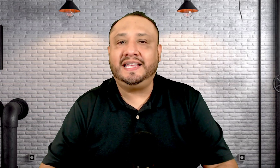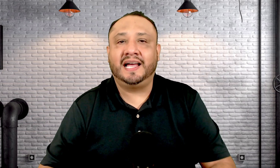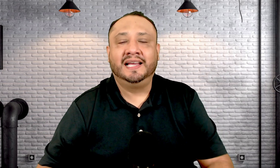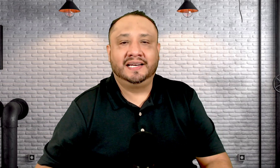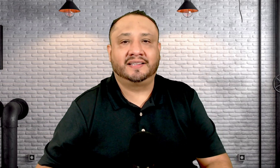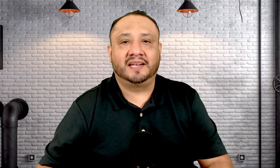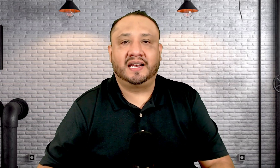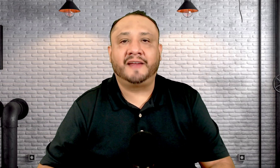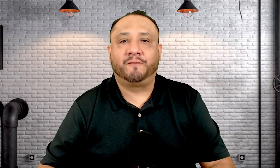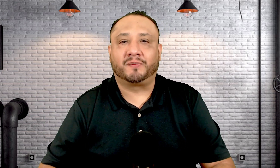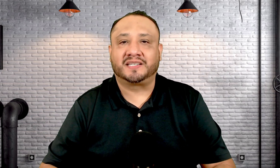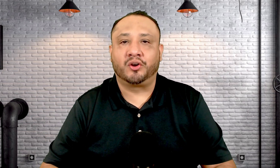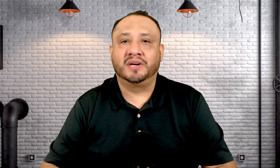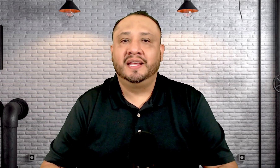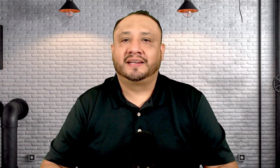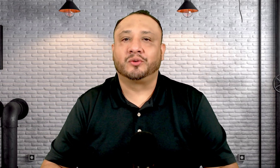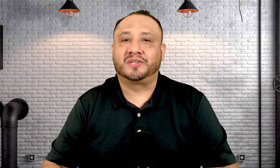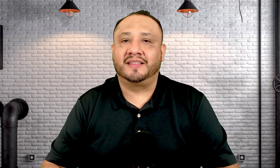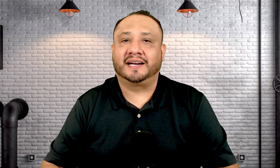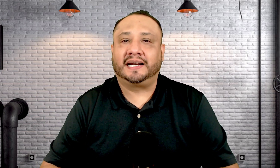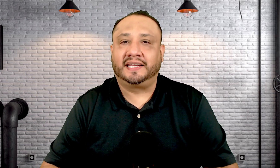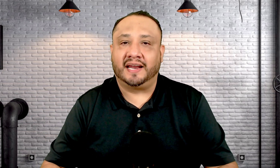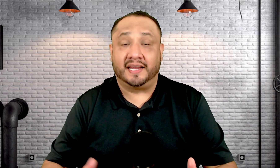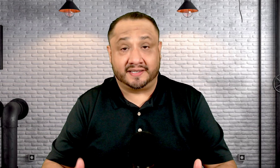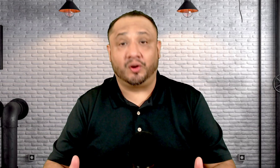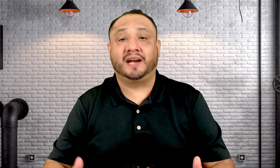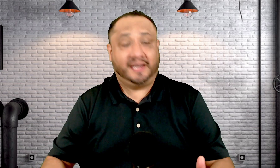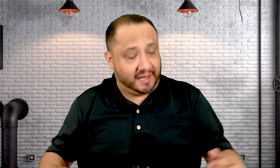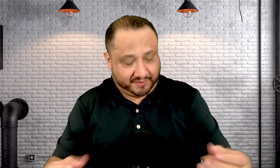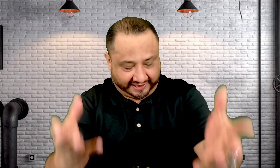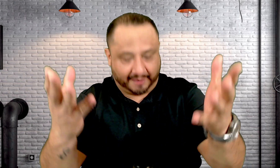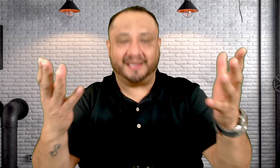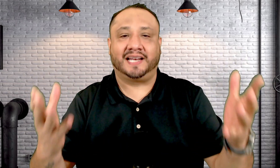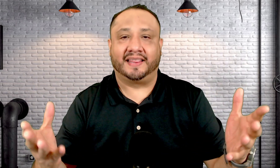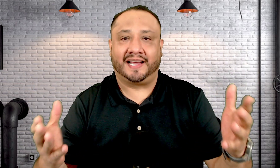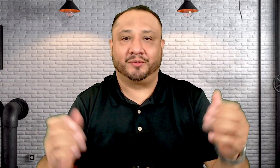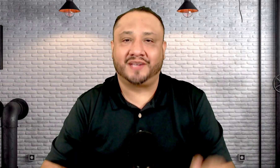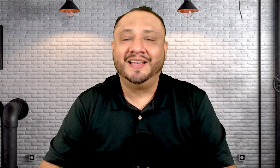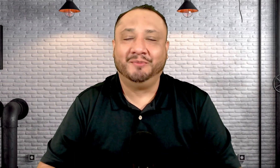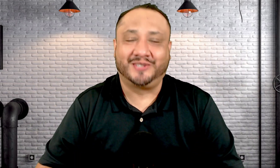día a día le tiene la información que usted requiere. Si no la requiere, pues aquí